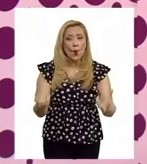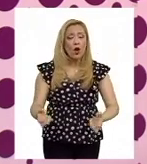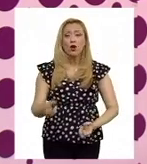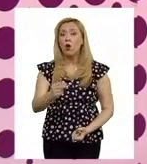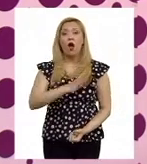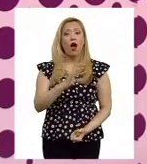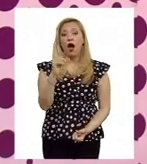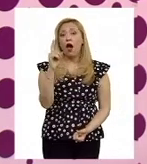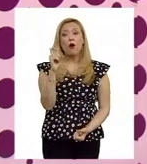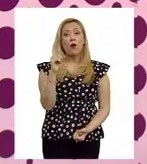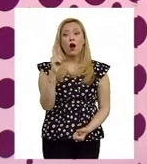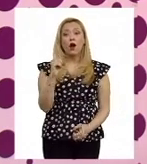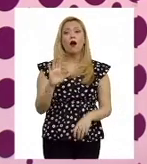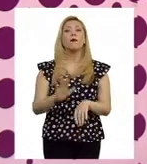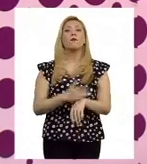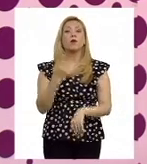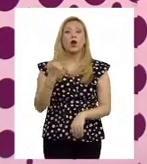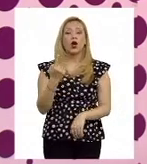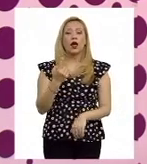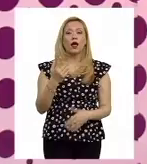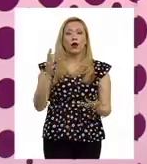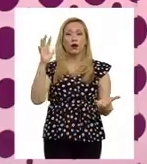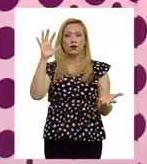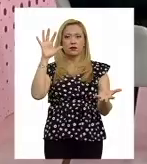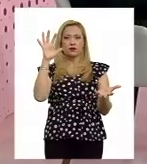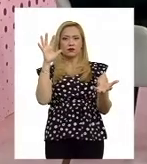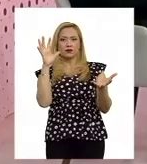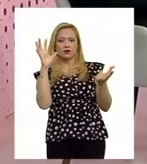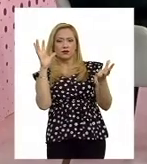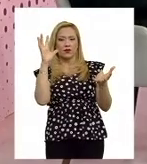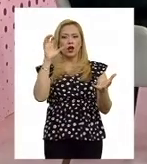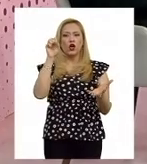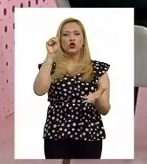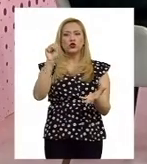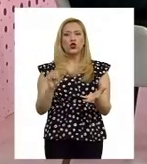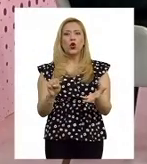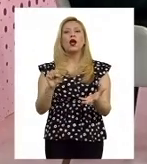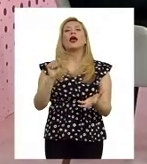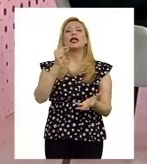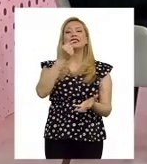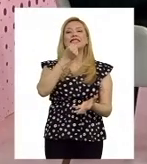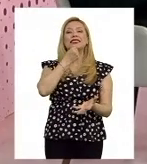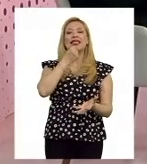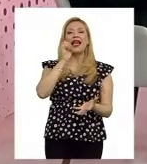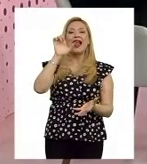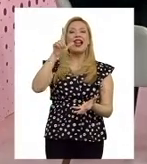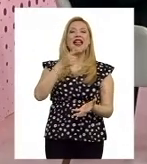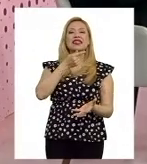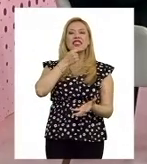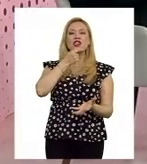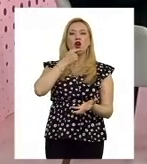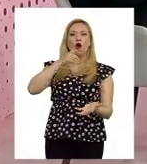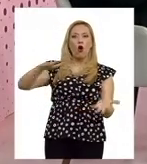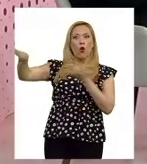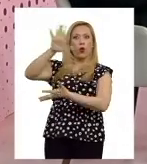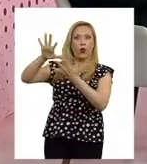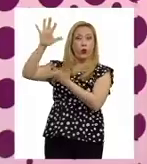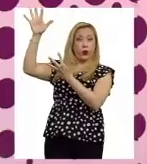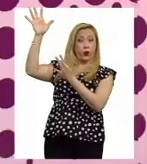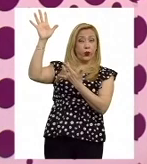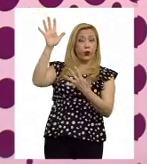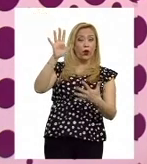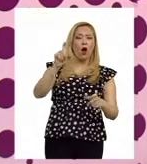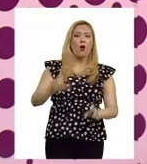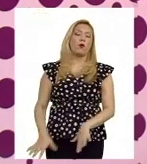los fenómenos de la oscilación sur del fenómeno del Niño. Esto probablemente no está